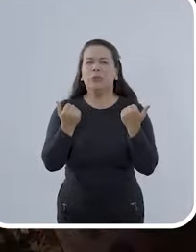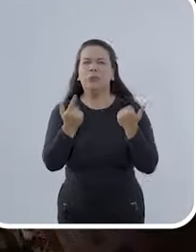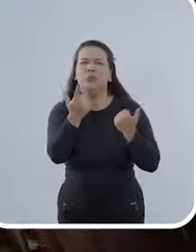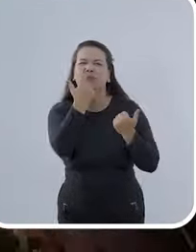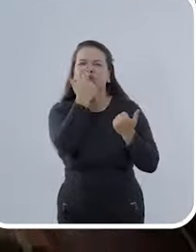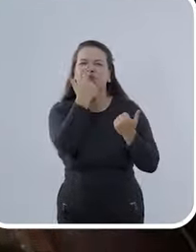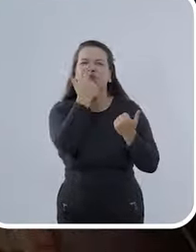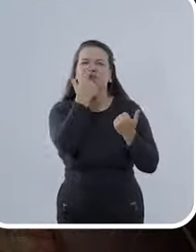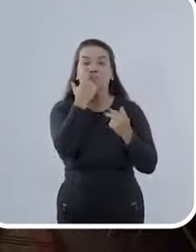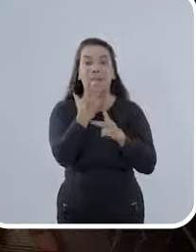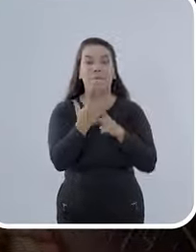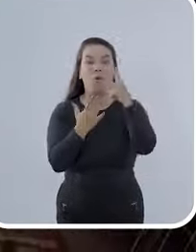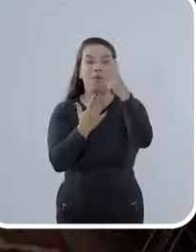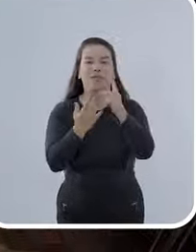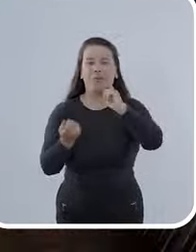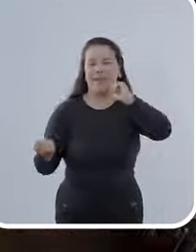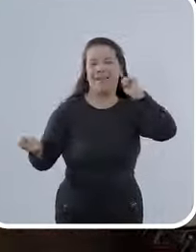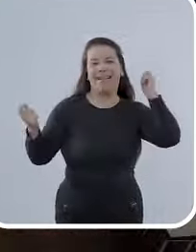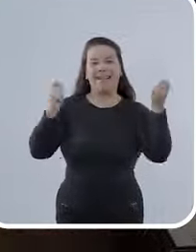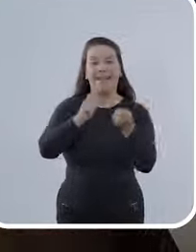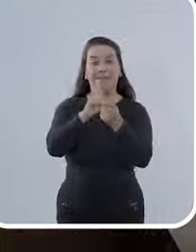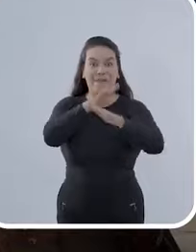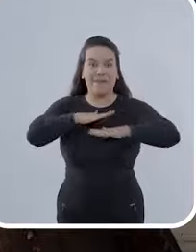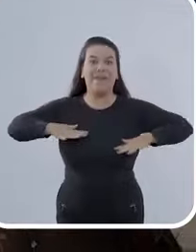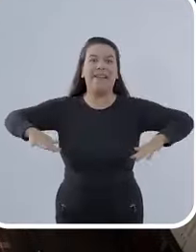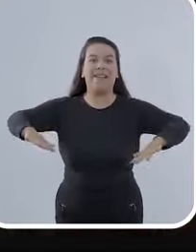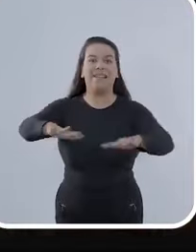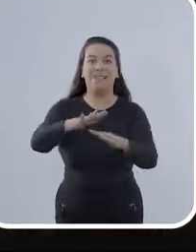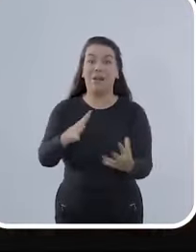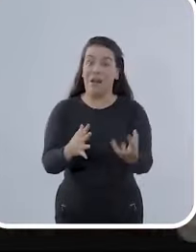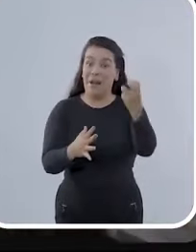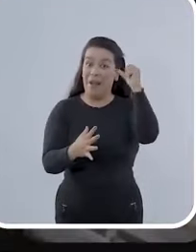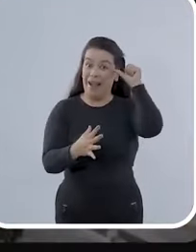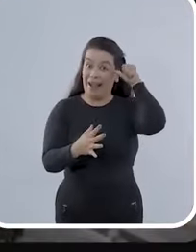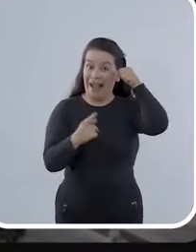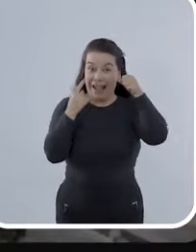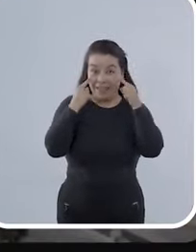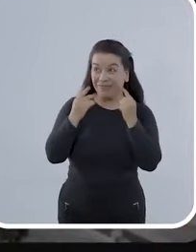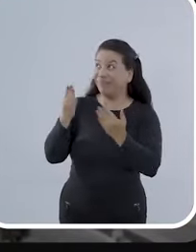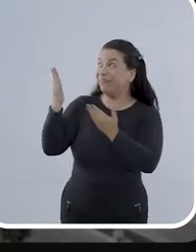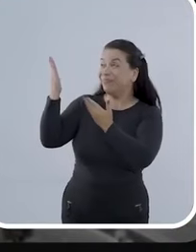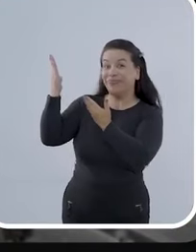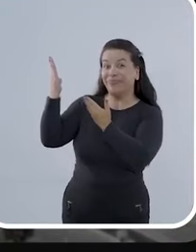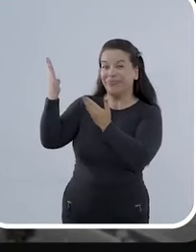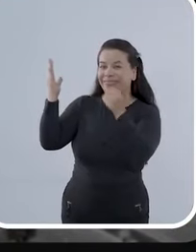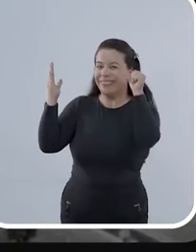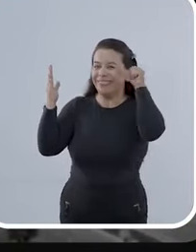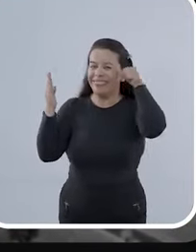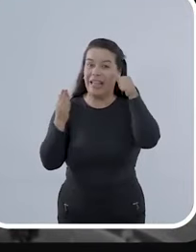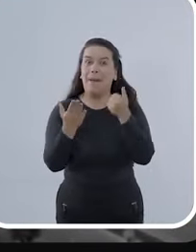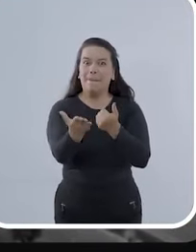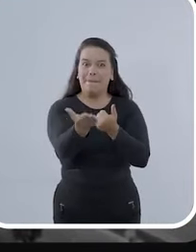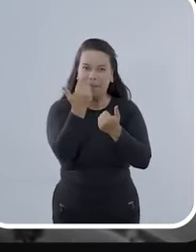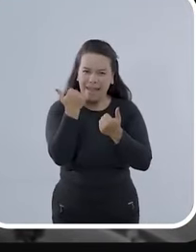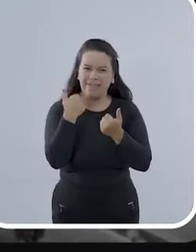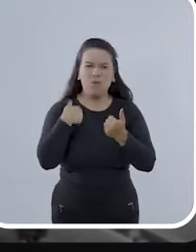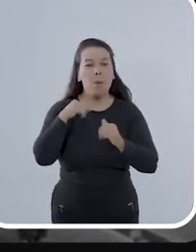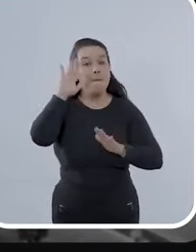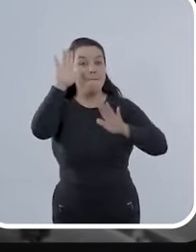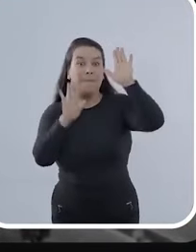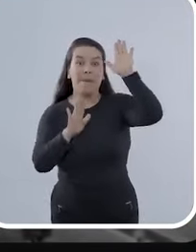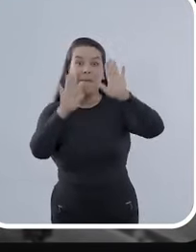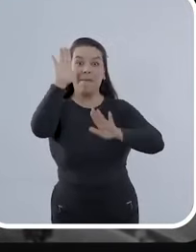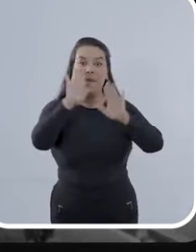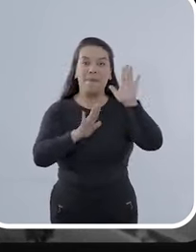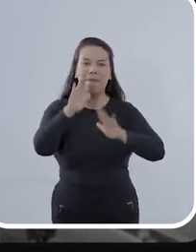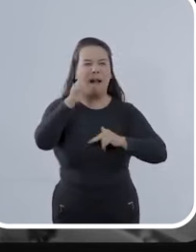Nacional se han unido en un proyecto innovador que busca definir un nuevo edito urbano en compensación por la demolición del monumento.